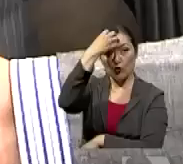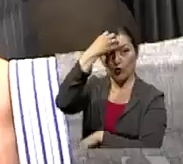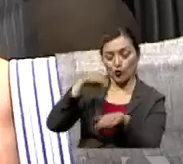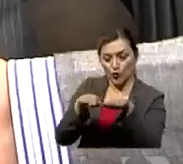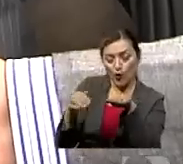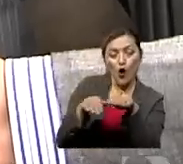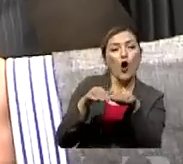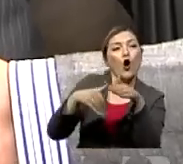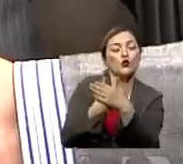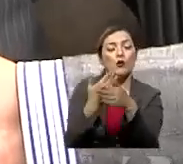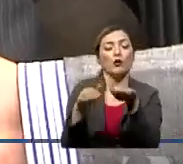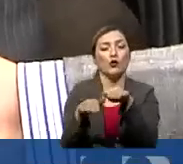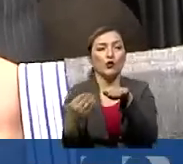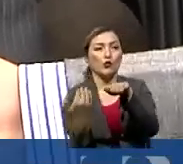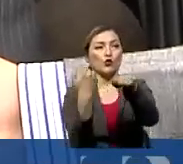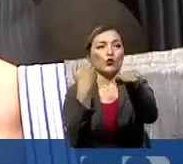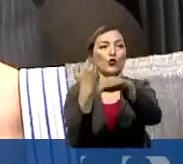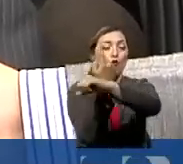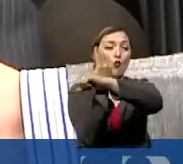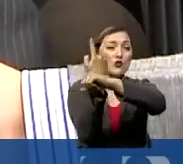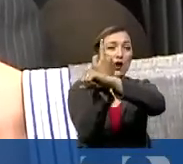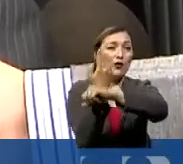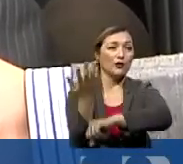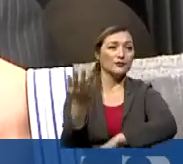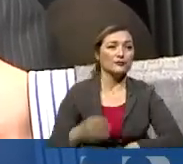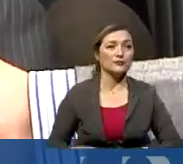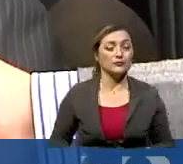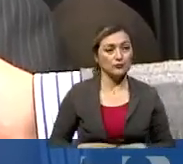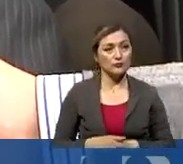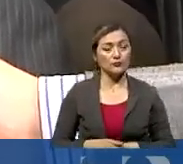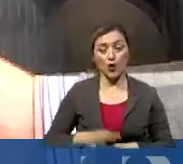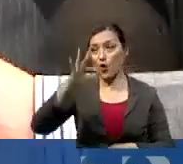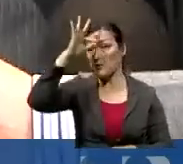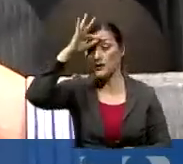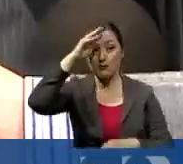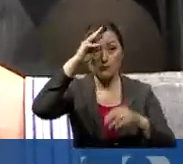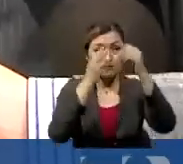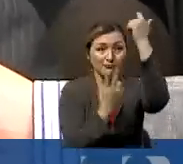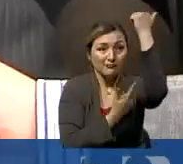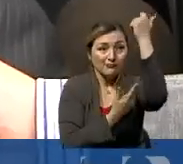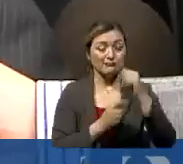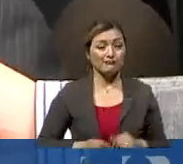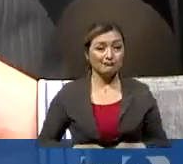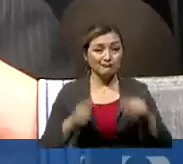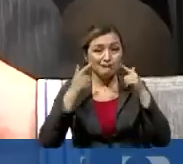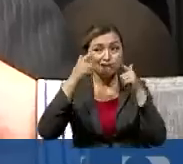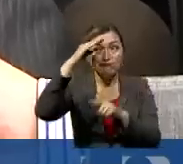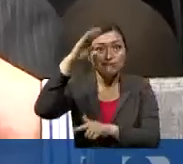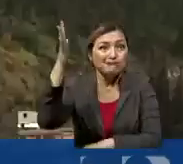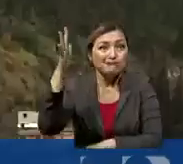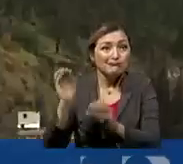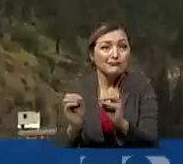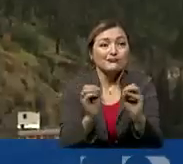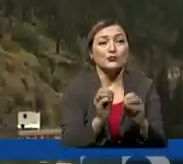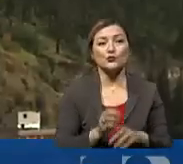Rumiñahui. Ya voy una hora desde allá, ya. Una hora vengo yo saliendo ya de ahí. ¿Desde dónde? Hospital militar. Ahorita no aparece ningún vigilante para que ponga